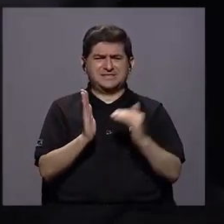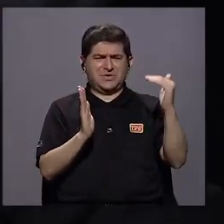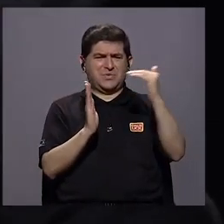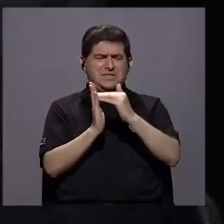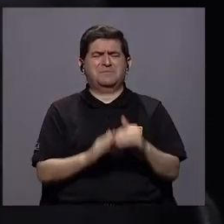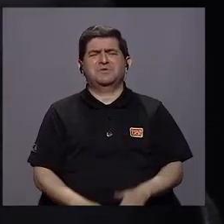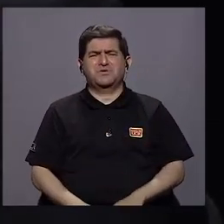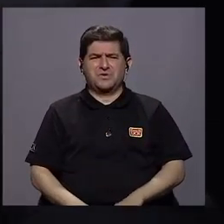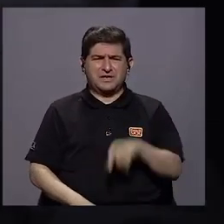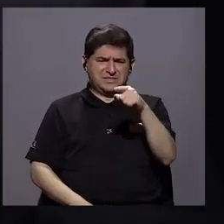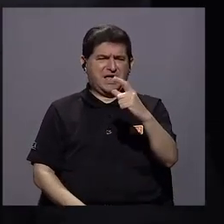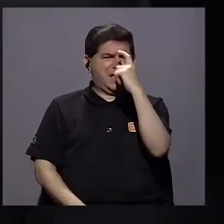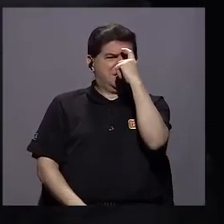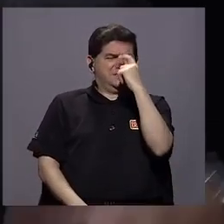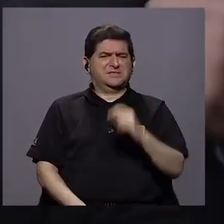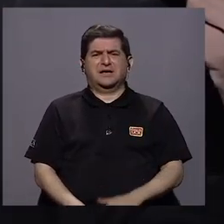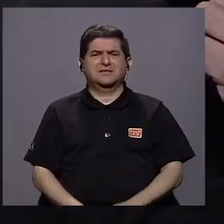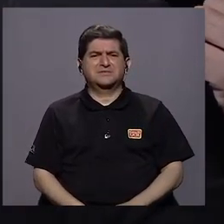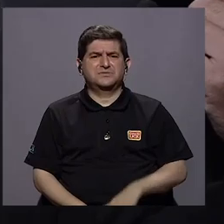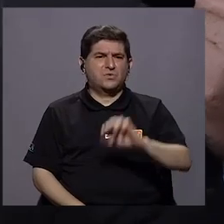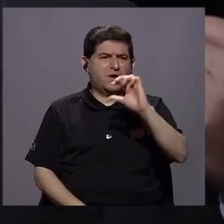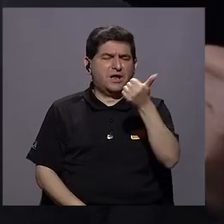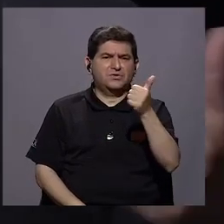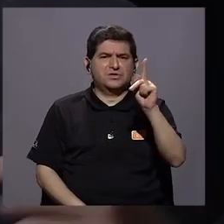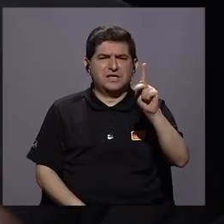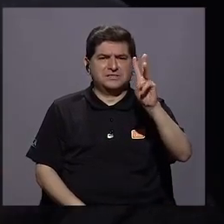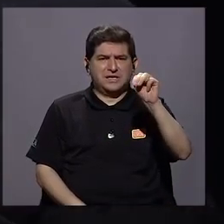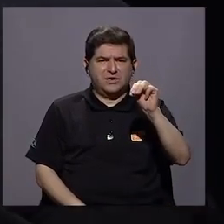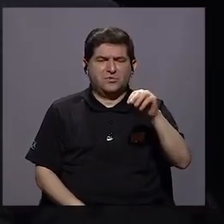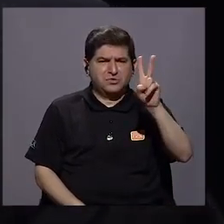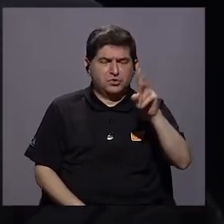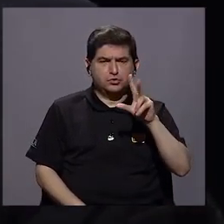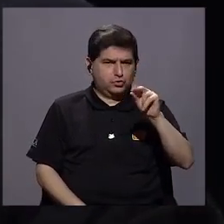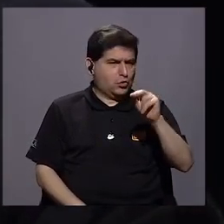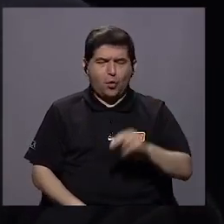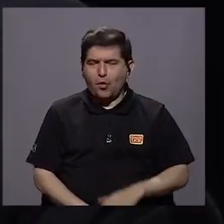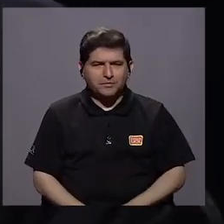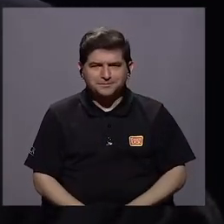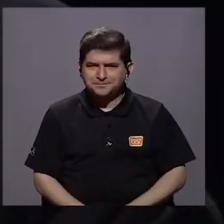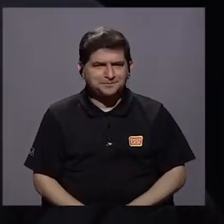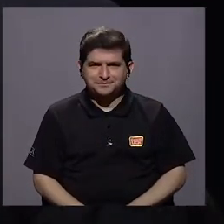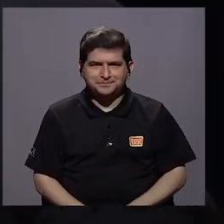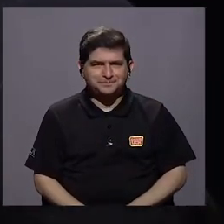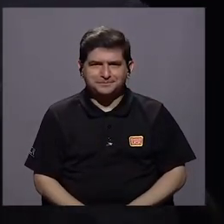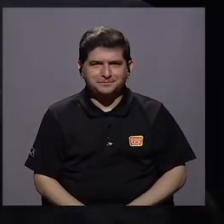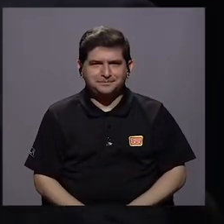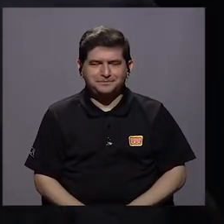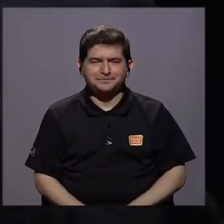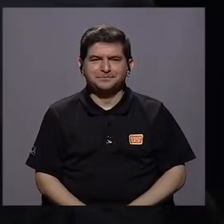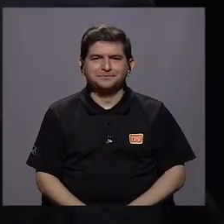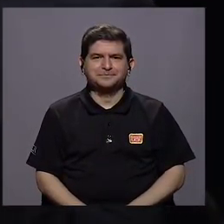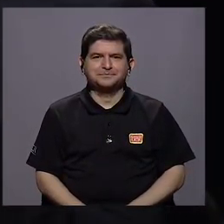una mansión ahí en Escazú, en los 10 kilómetros cuadrados que es Escazú. No, señor, lo siento mucho.